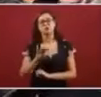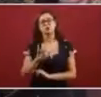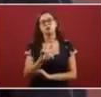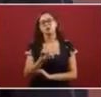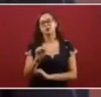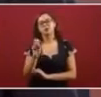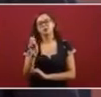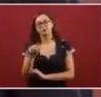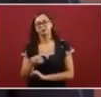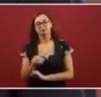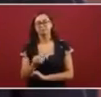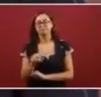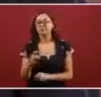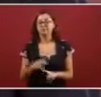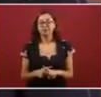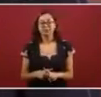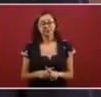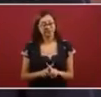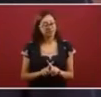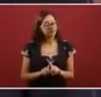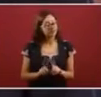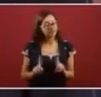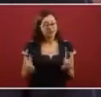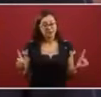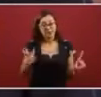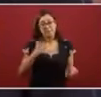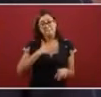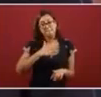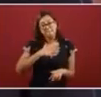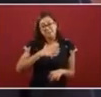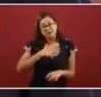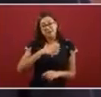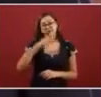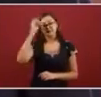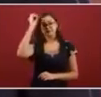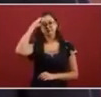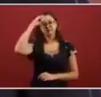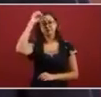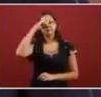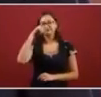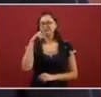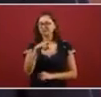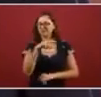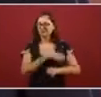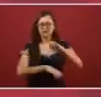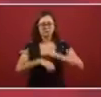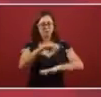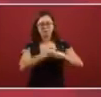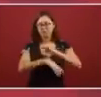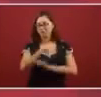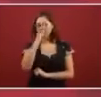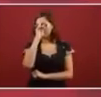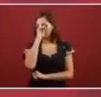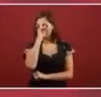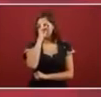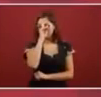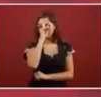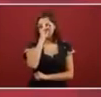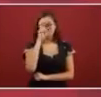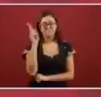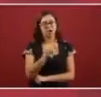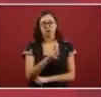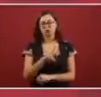Es, desde mi punto de vista, el peor embajador que ha tenido Estados